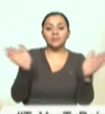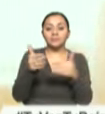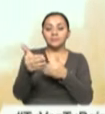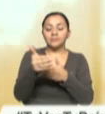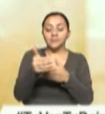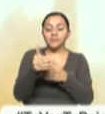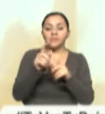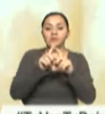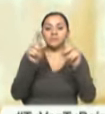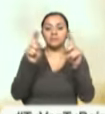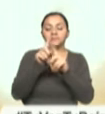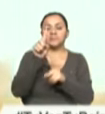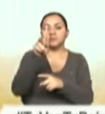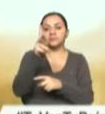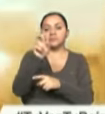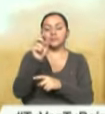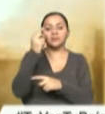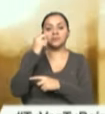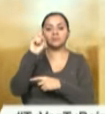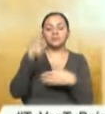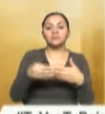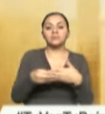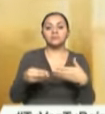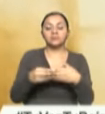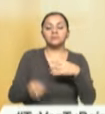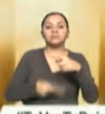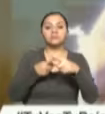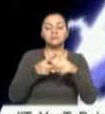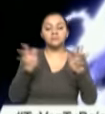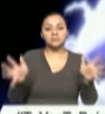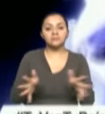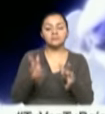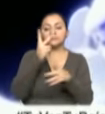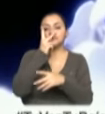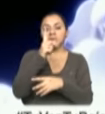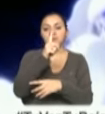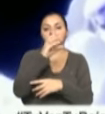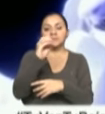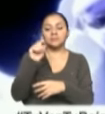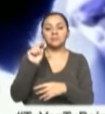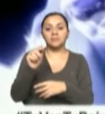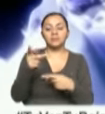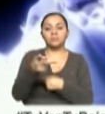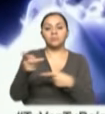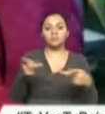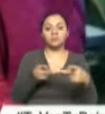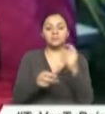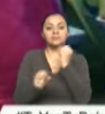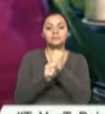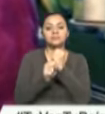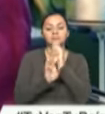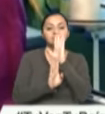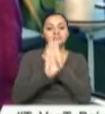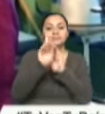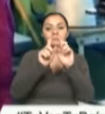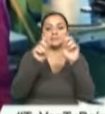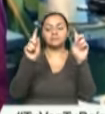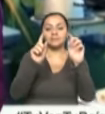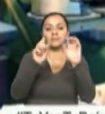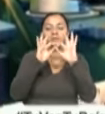solidaria 120 millones de dólares y se fomentó la creación de 100.000 puestos de trabajo para emprendimientos